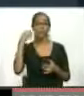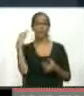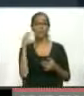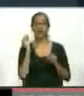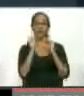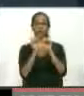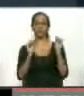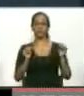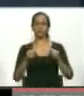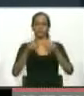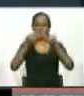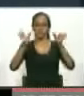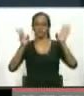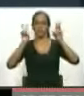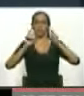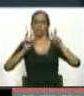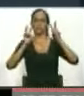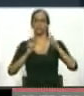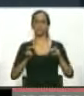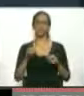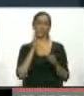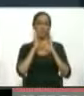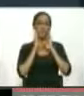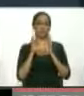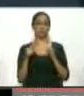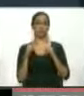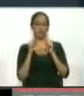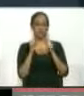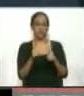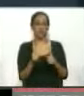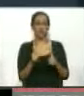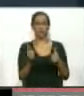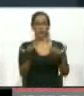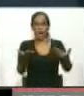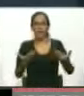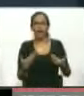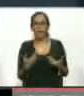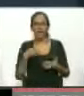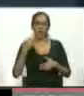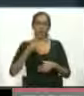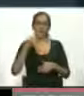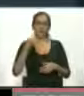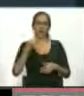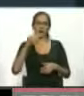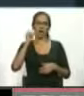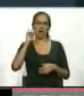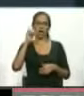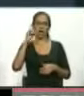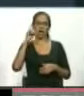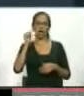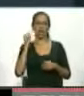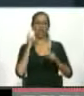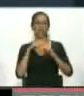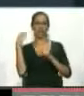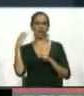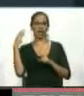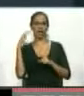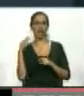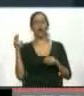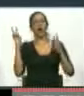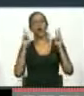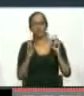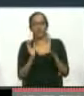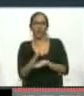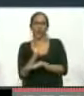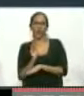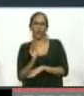de una investigación les confieso que inicialmente recibí las primeras declaraciones de aída merlano desde caracas con cierta precaución